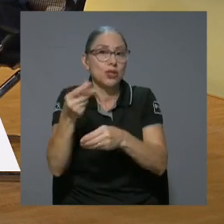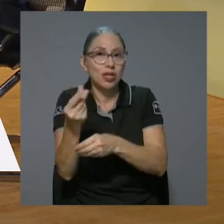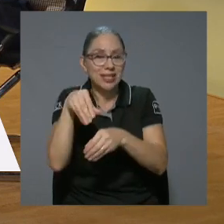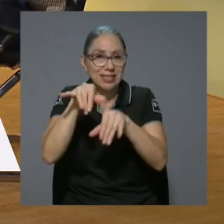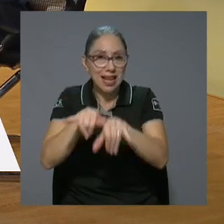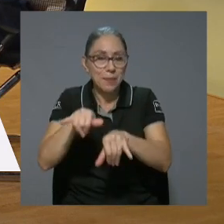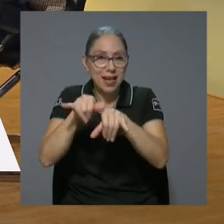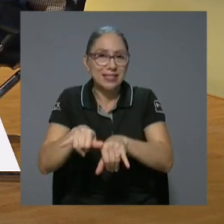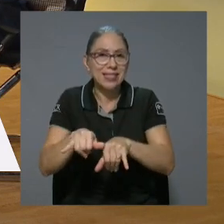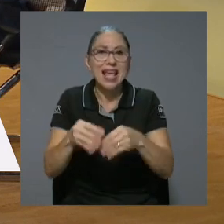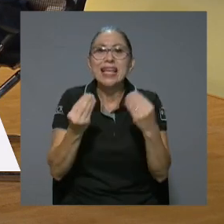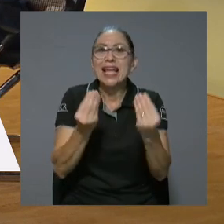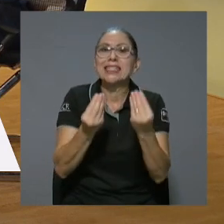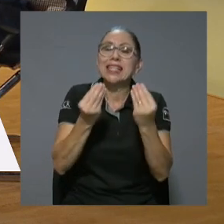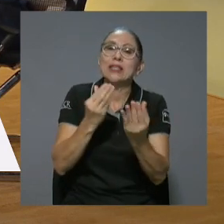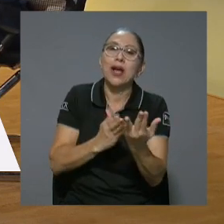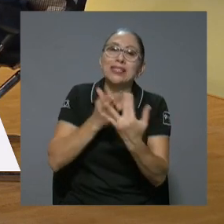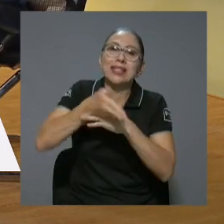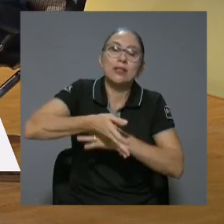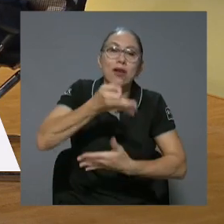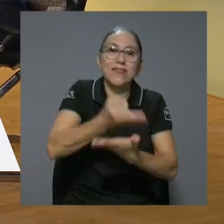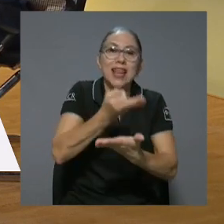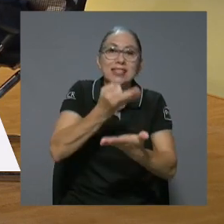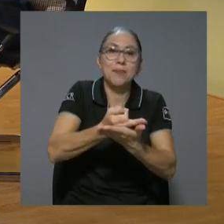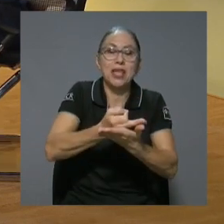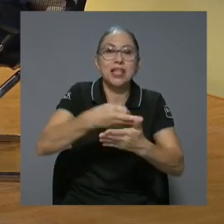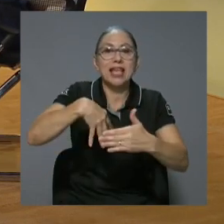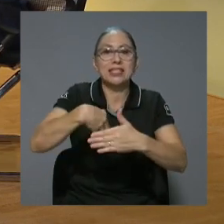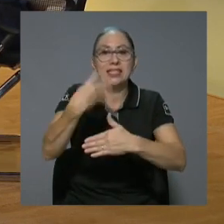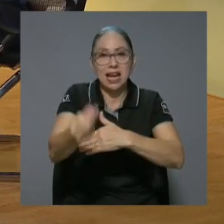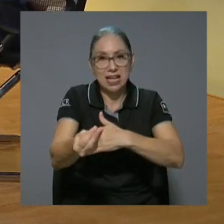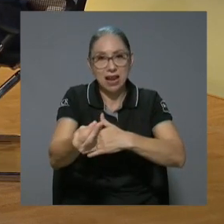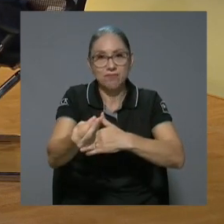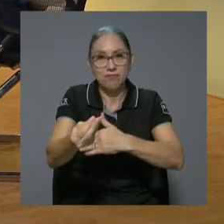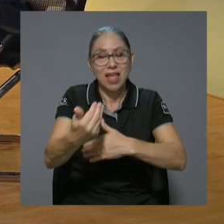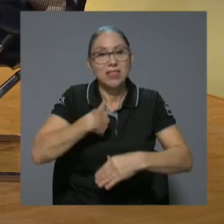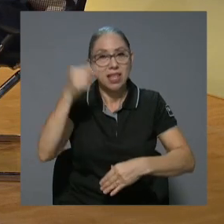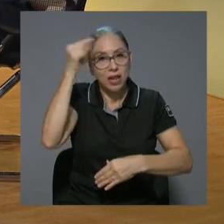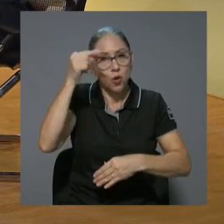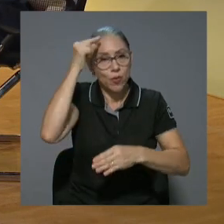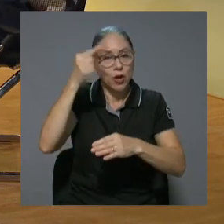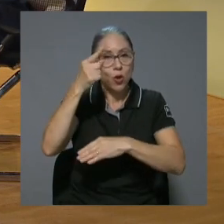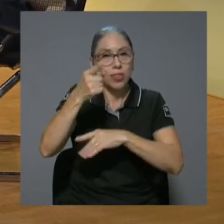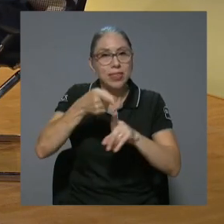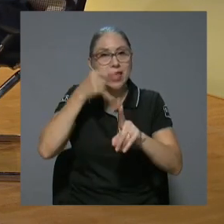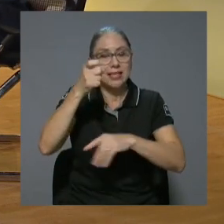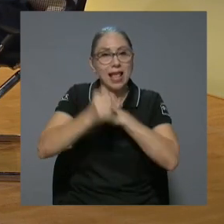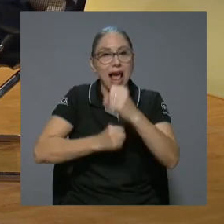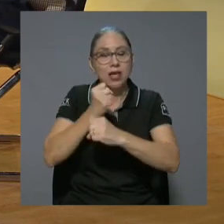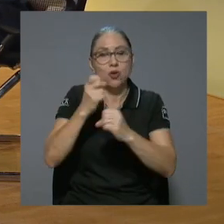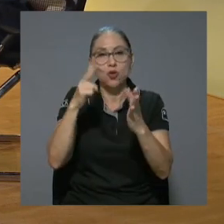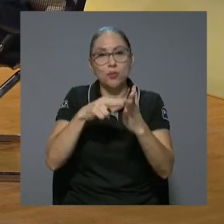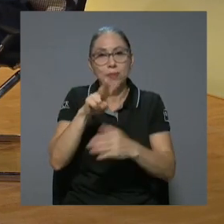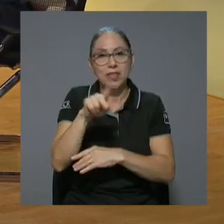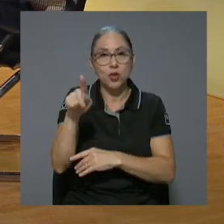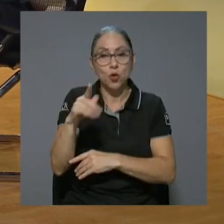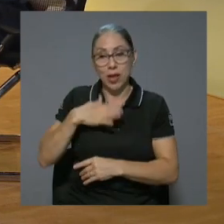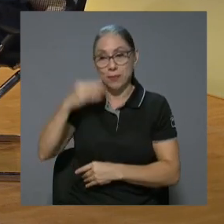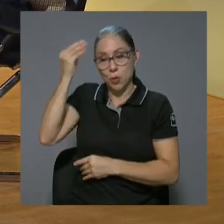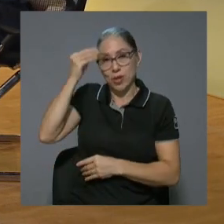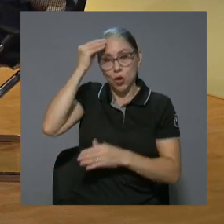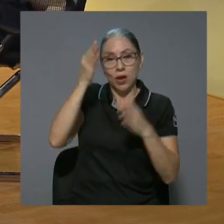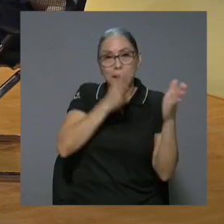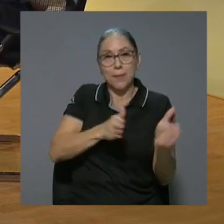es el excesivo acceso a financiación externa que ha tenido el gobierno desde el año 2021. En mi opinión, por ejemplo, el plan de